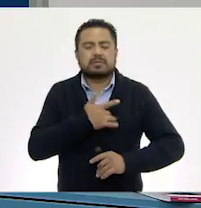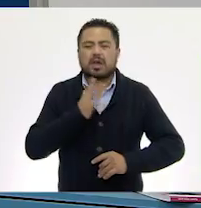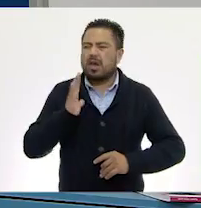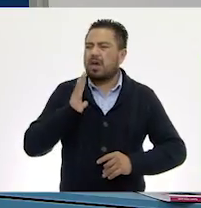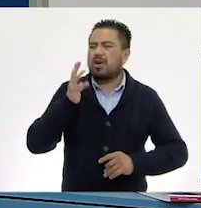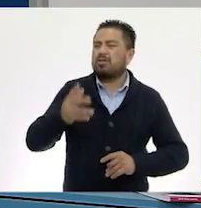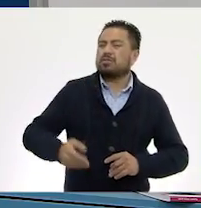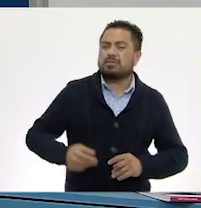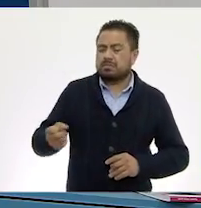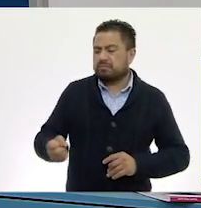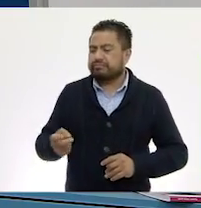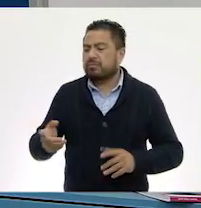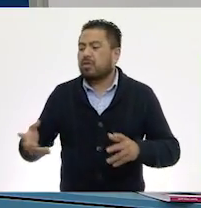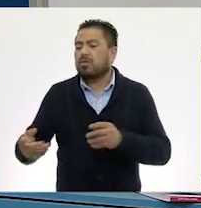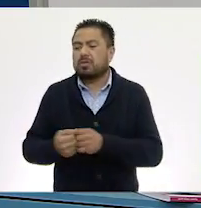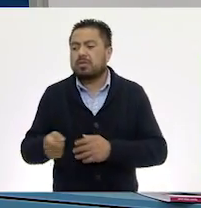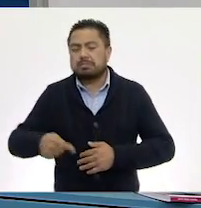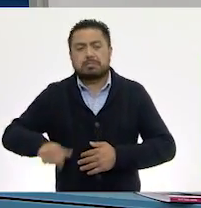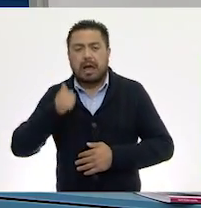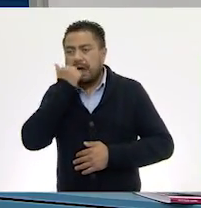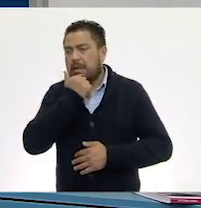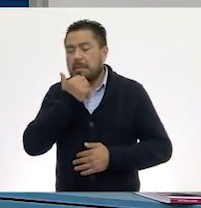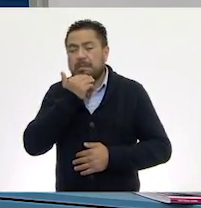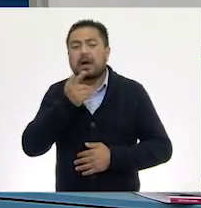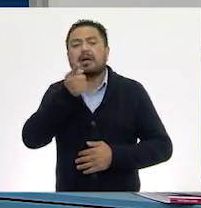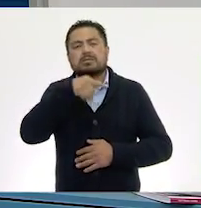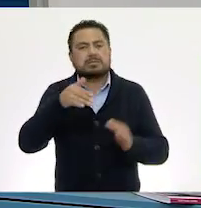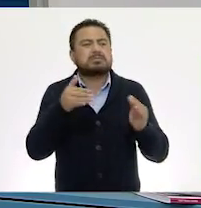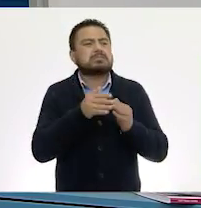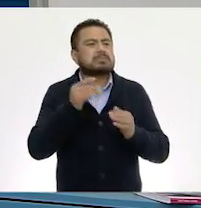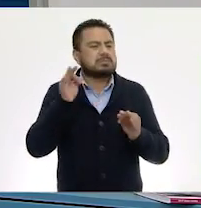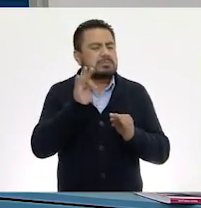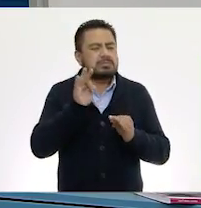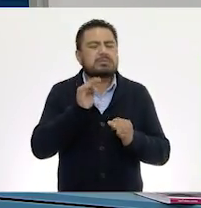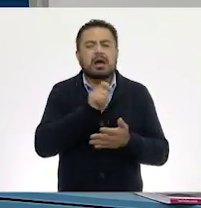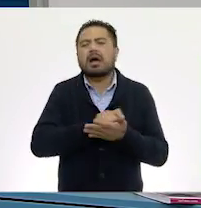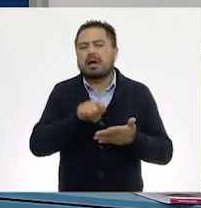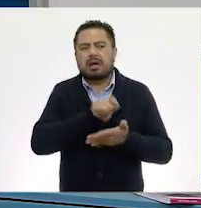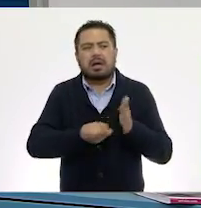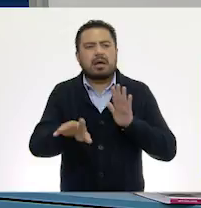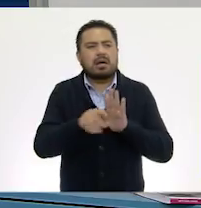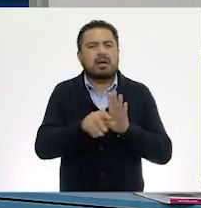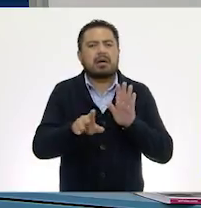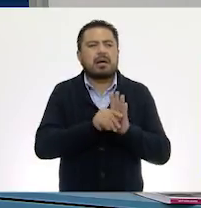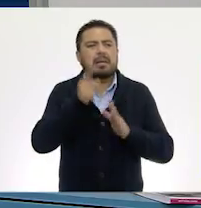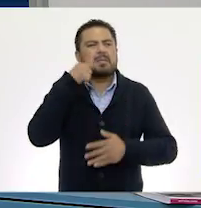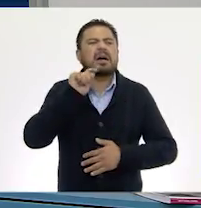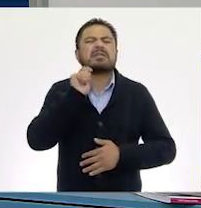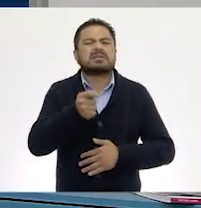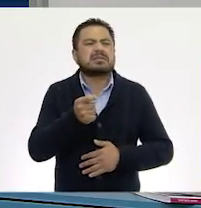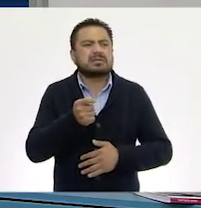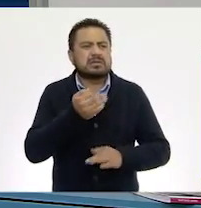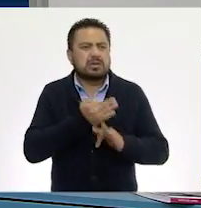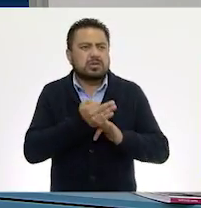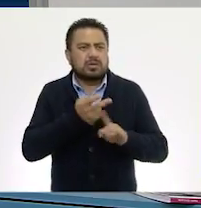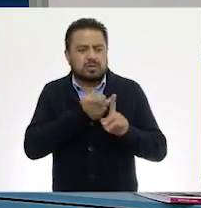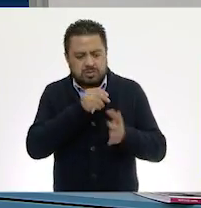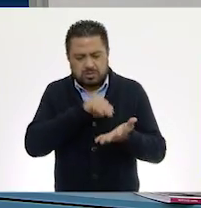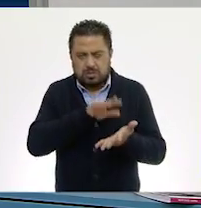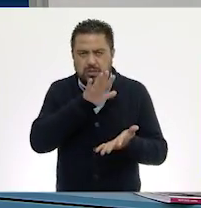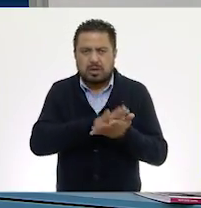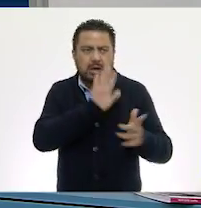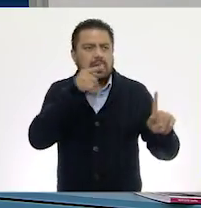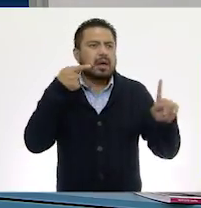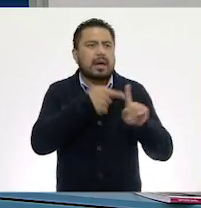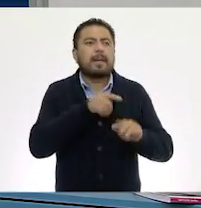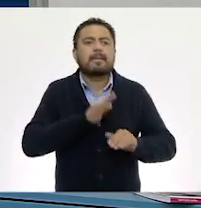de ustedes. Son muy buenos estudiantes. Y en casa supongo que han tomado nota para que esto se constituya en un